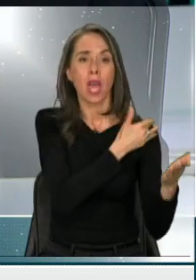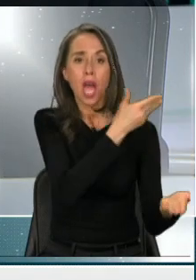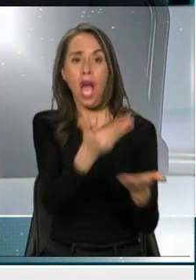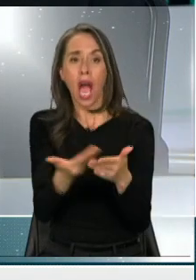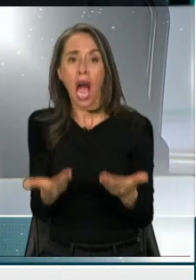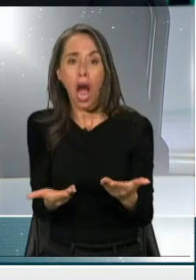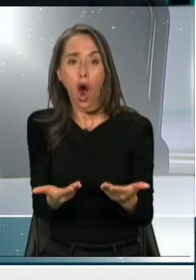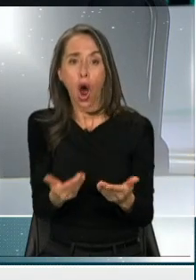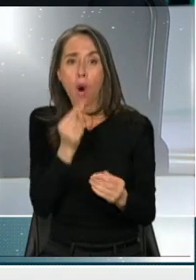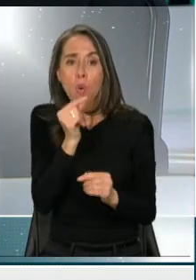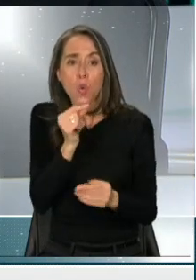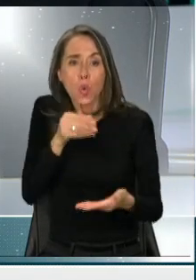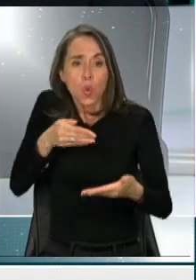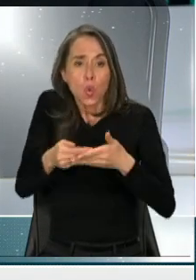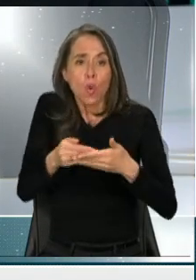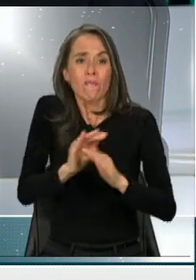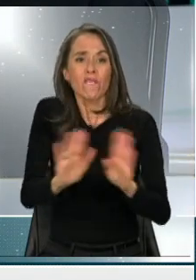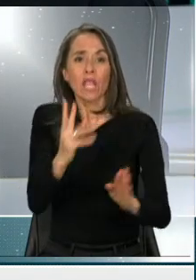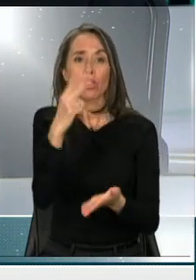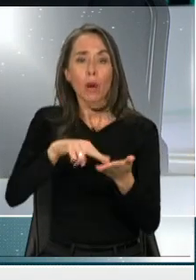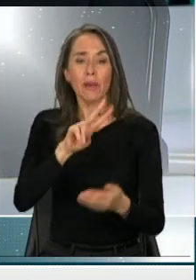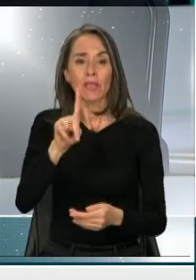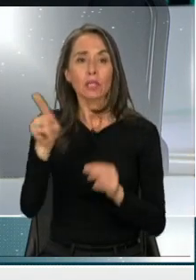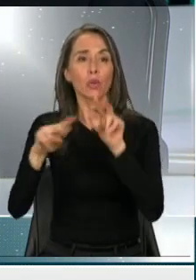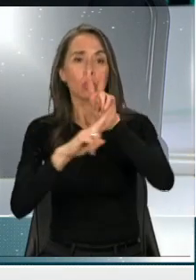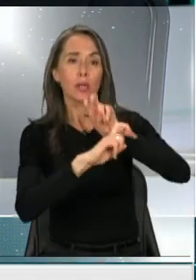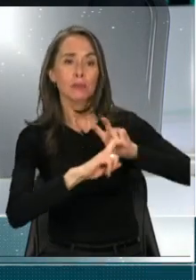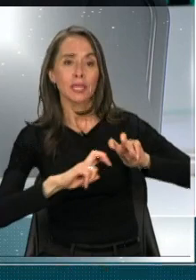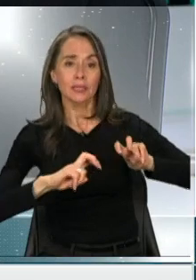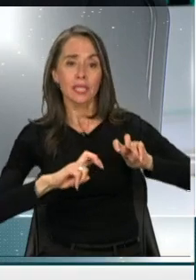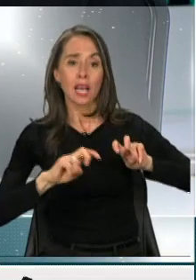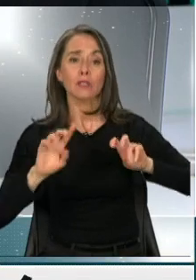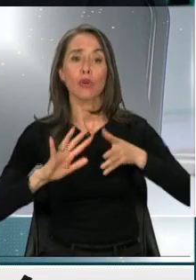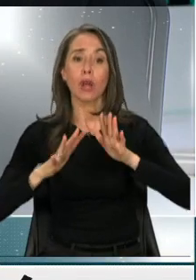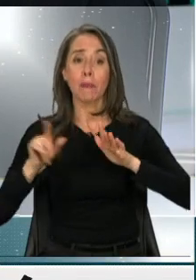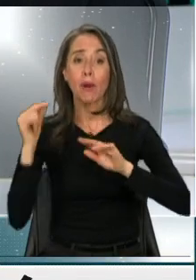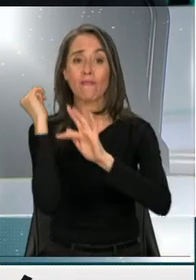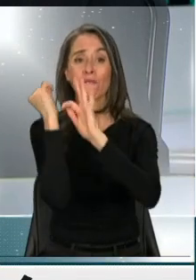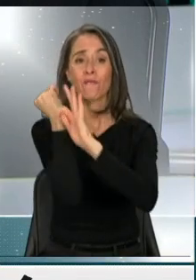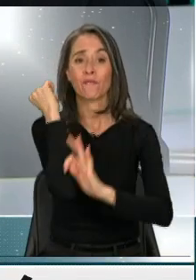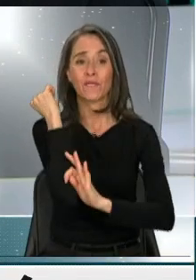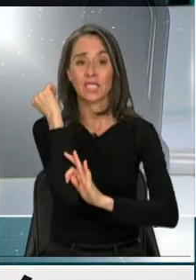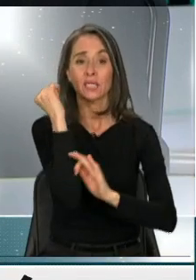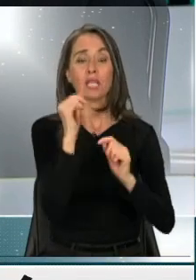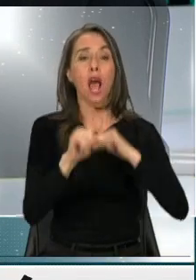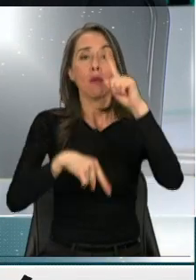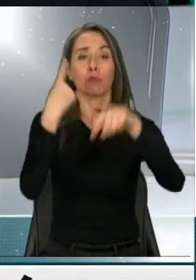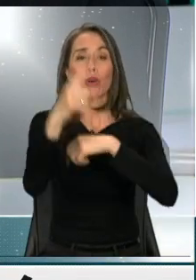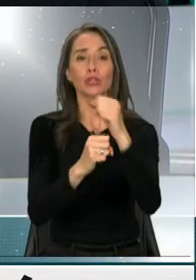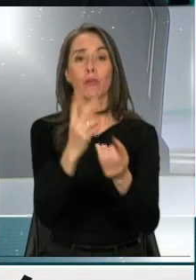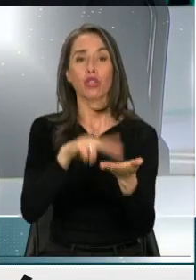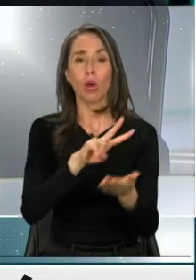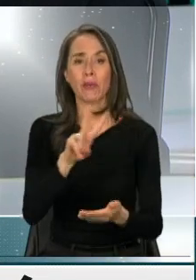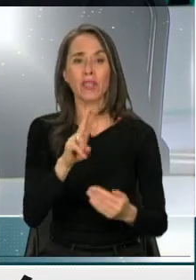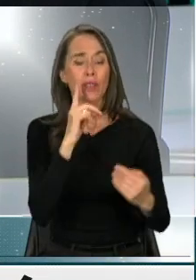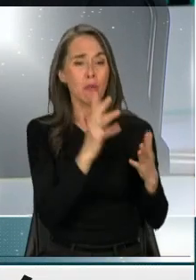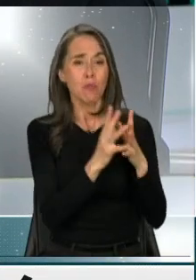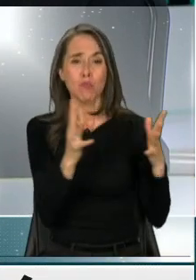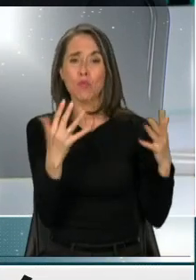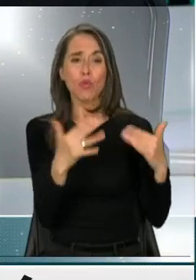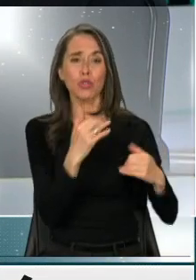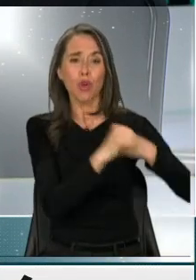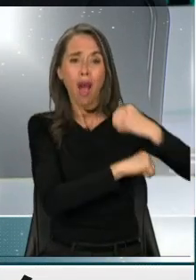terminando el 2021 esta indagatoria se va a concentrar fundamentalmente y muy probablemente durante el 2022 esa cantidad de años no